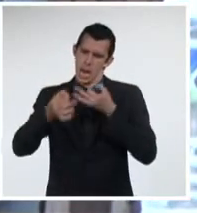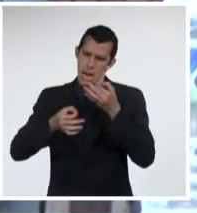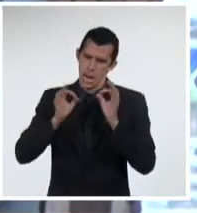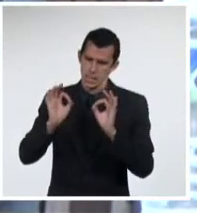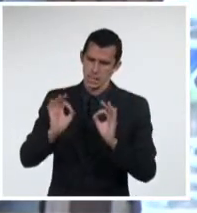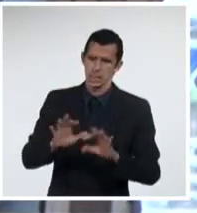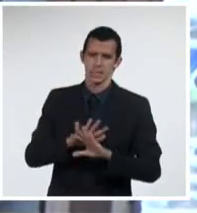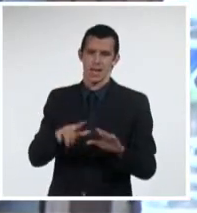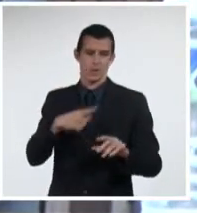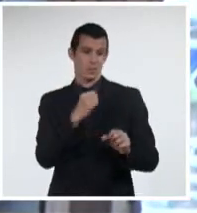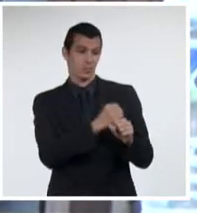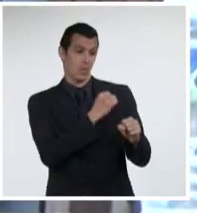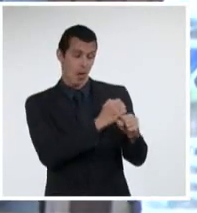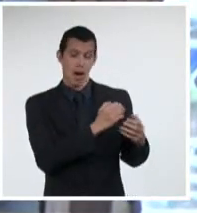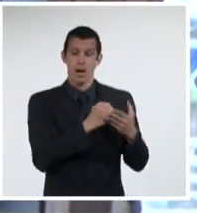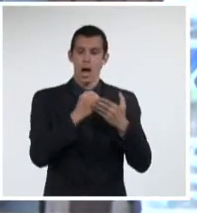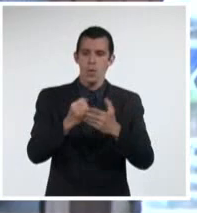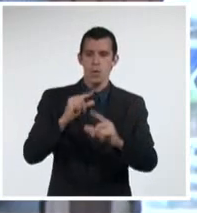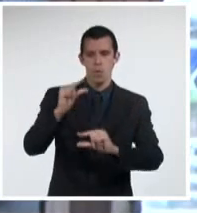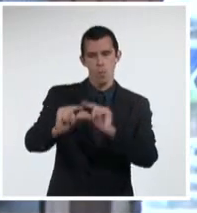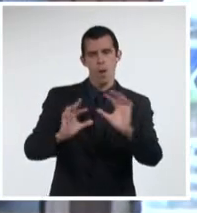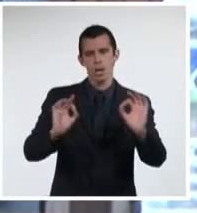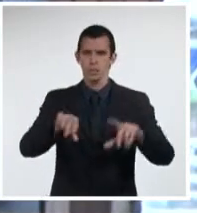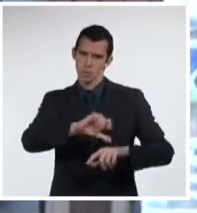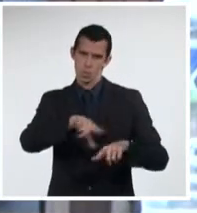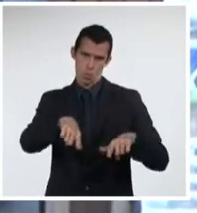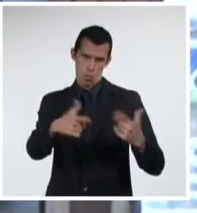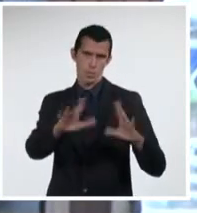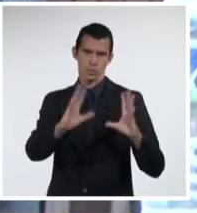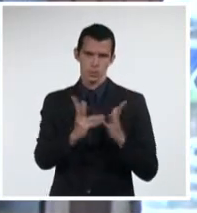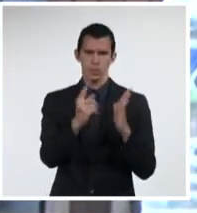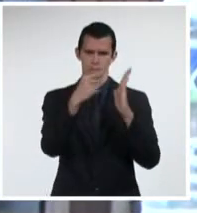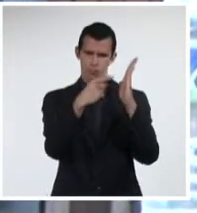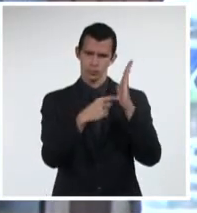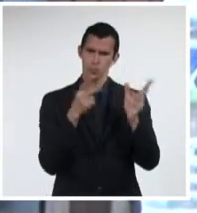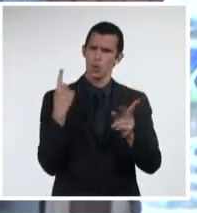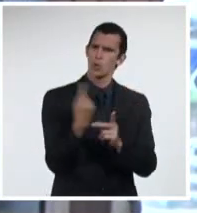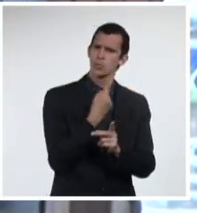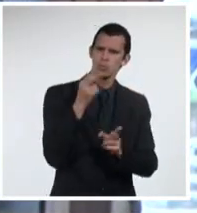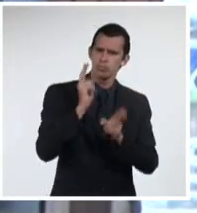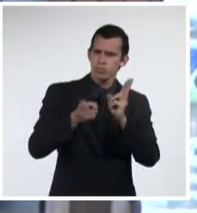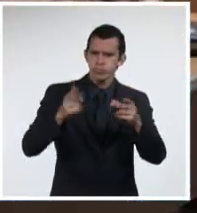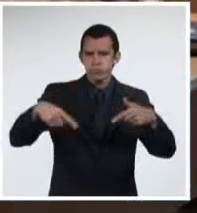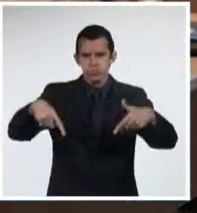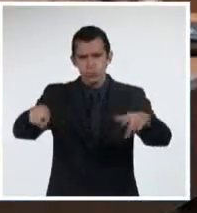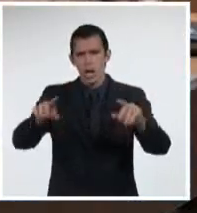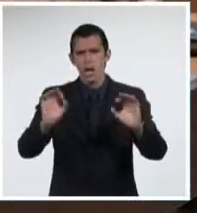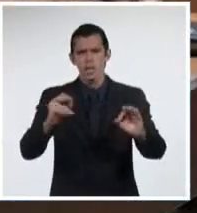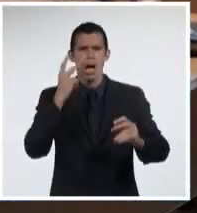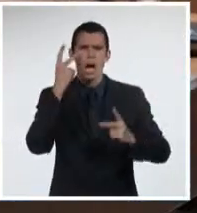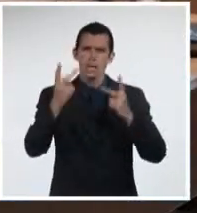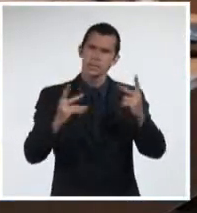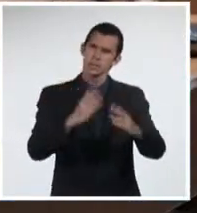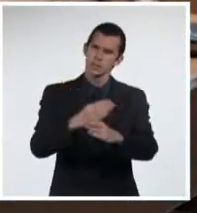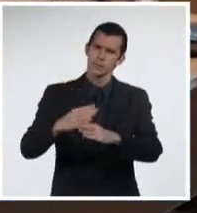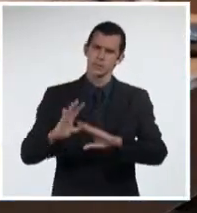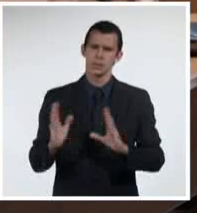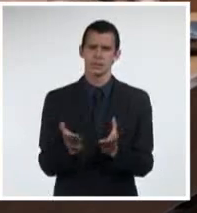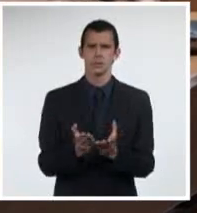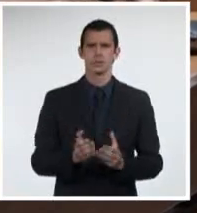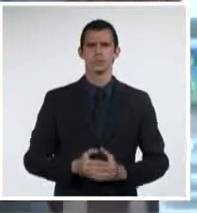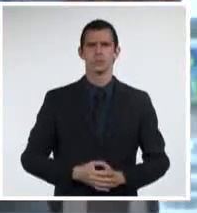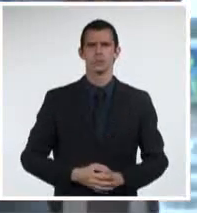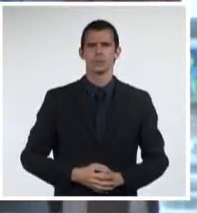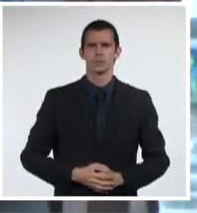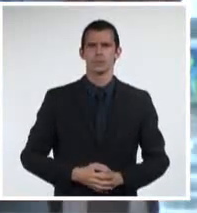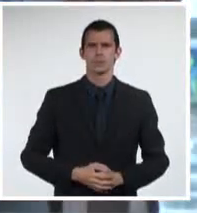municipales han estado atendiendo y cumpliendo todas las indicaciones que hemos dado para la atención a estas comunidades. Las fuerzas que trabajaban en los